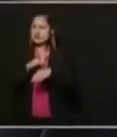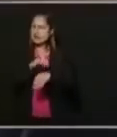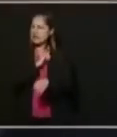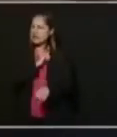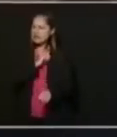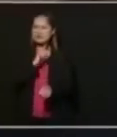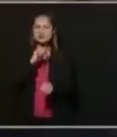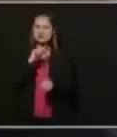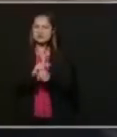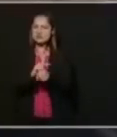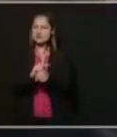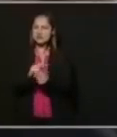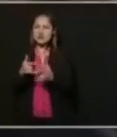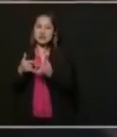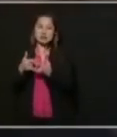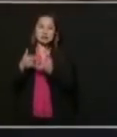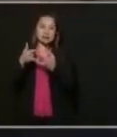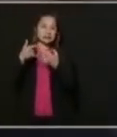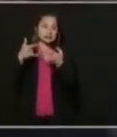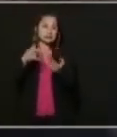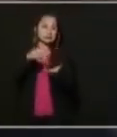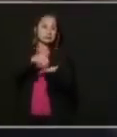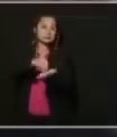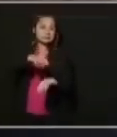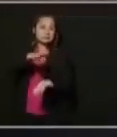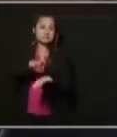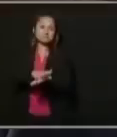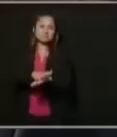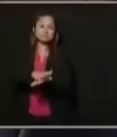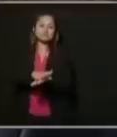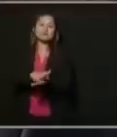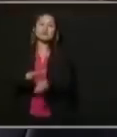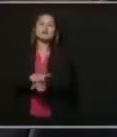en la historia, porque entre todos